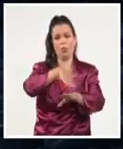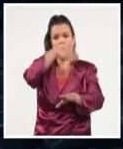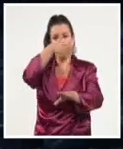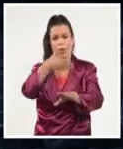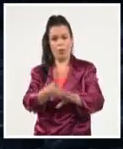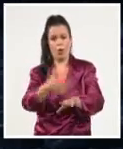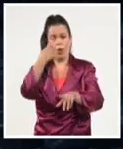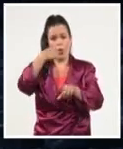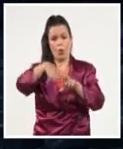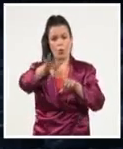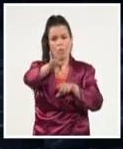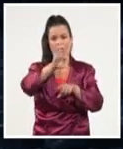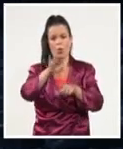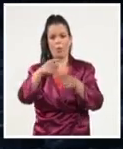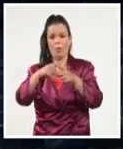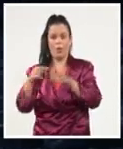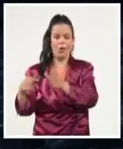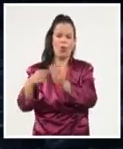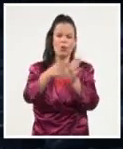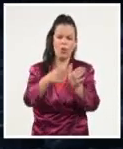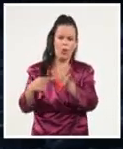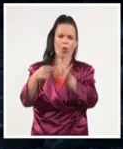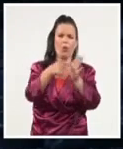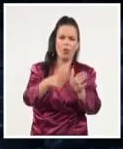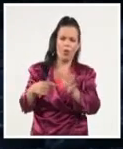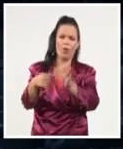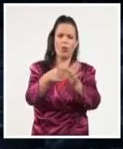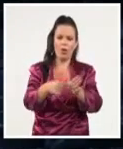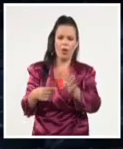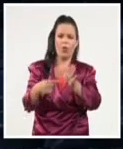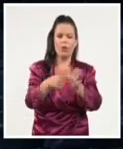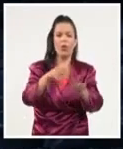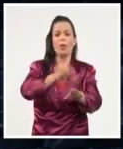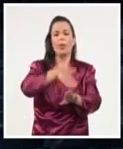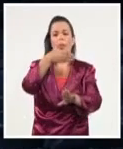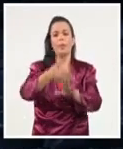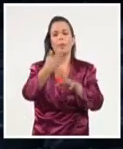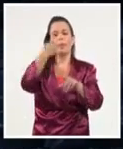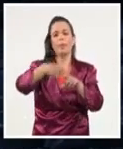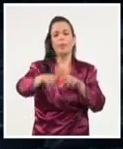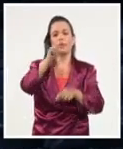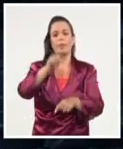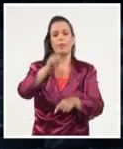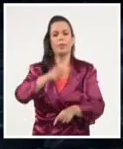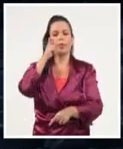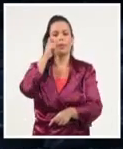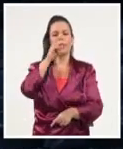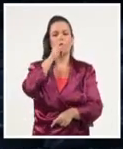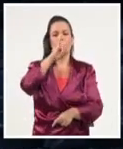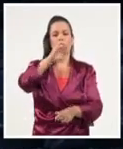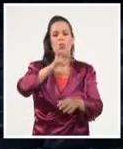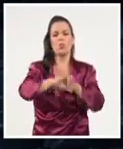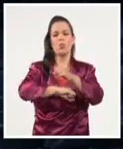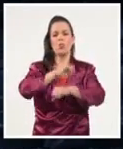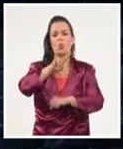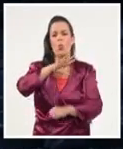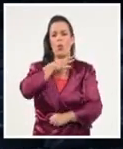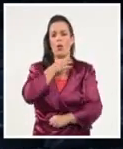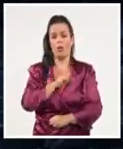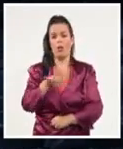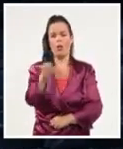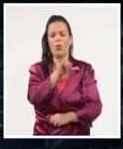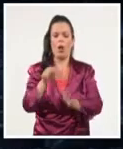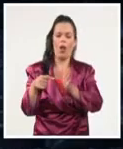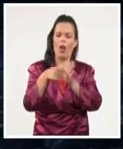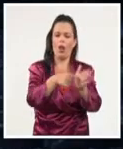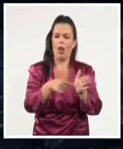más enconado, y finalmente catapultó a Duque. Y ahora asistimos al declive de su regencia, aunque